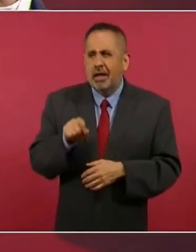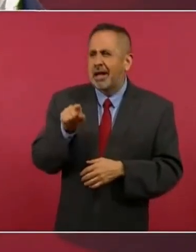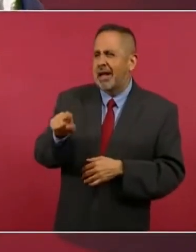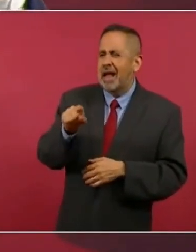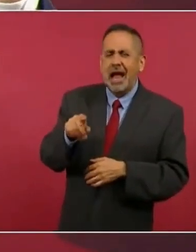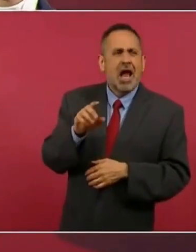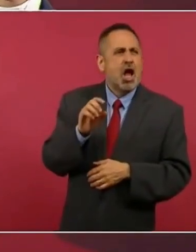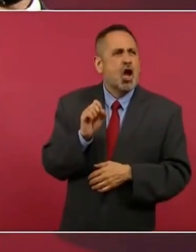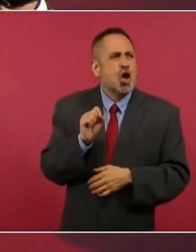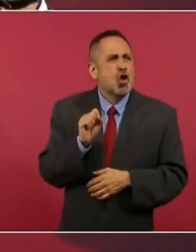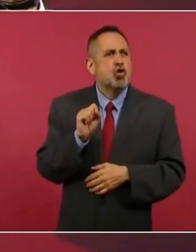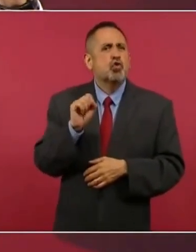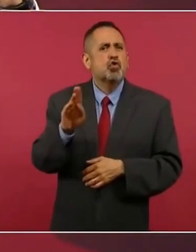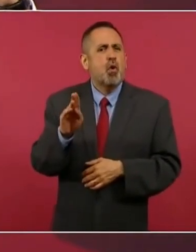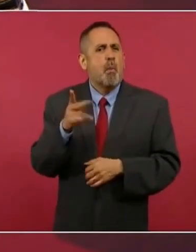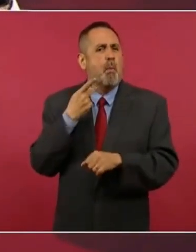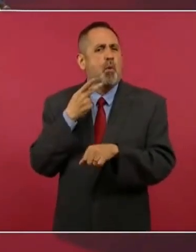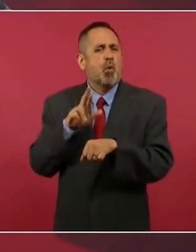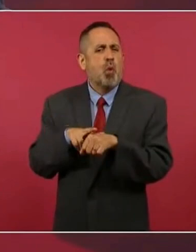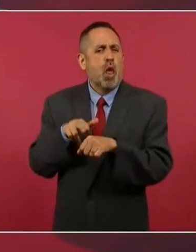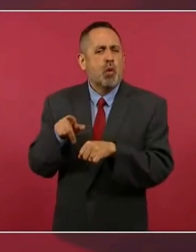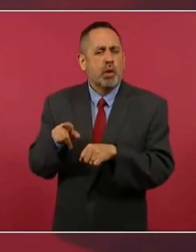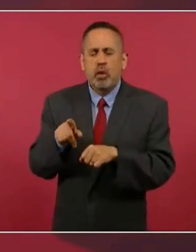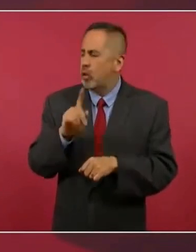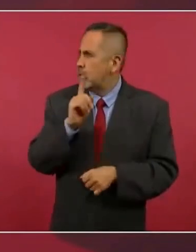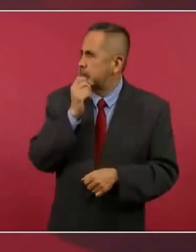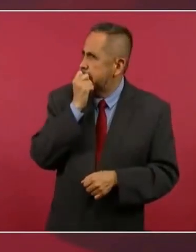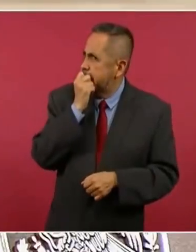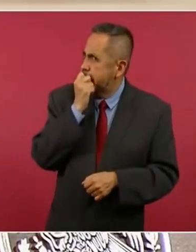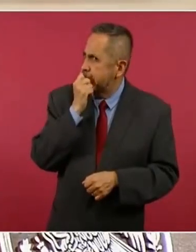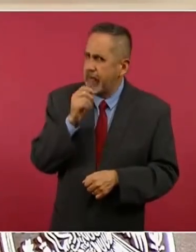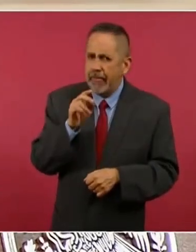subsecretaría, subprocuraduría, no,